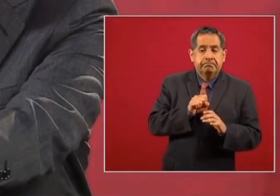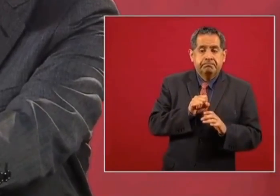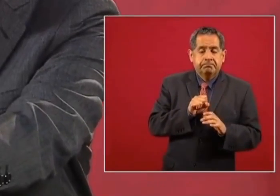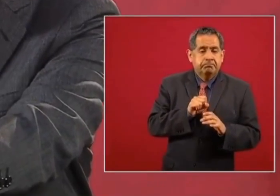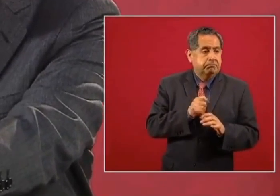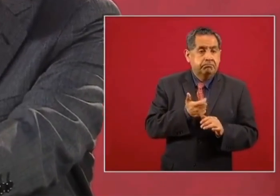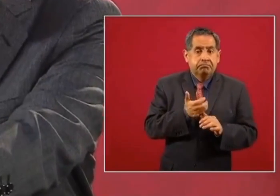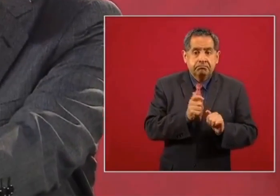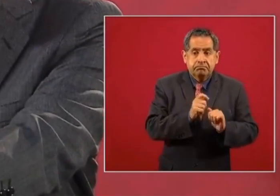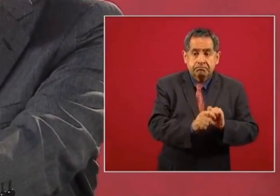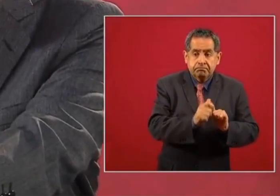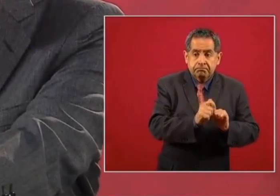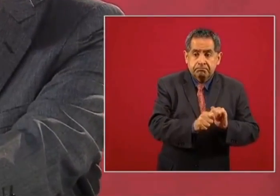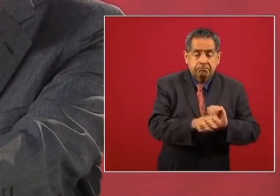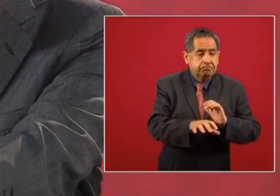en efectivo